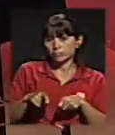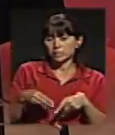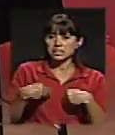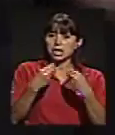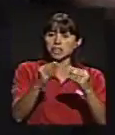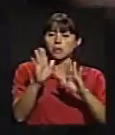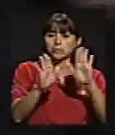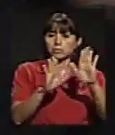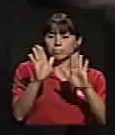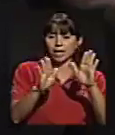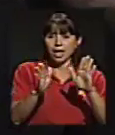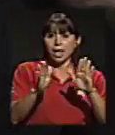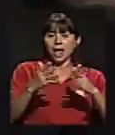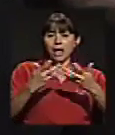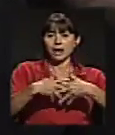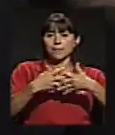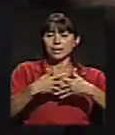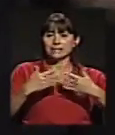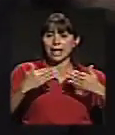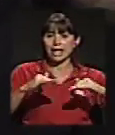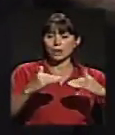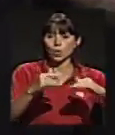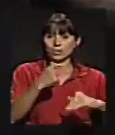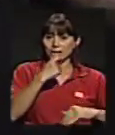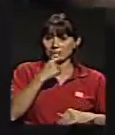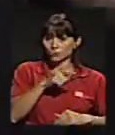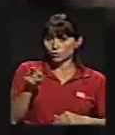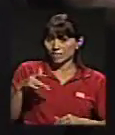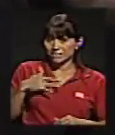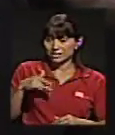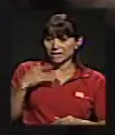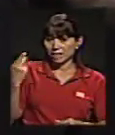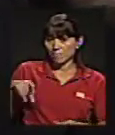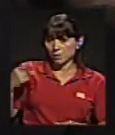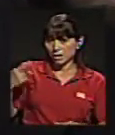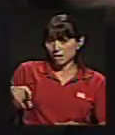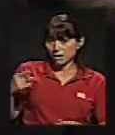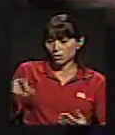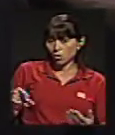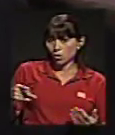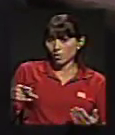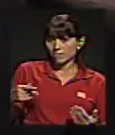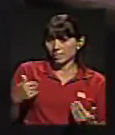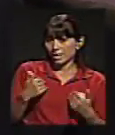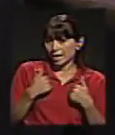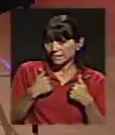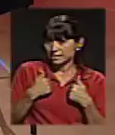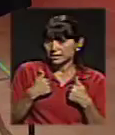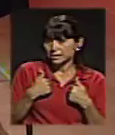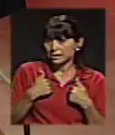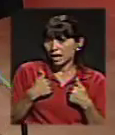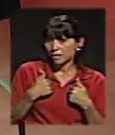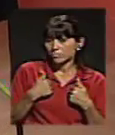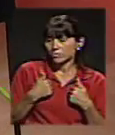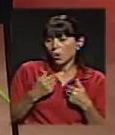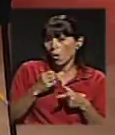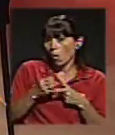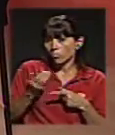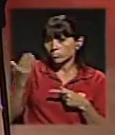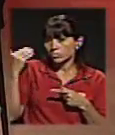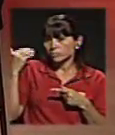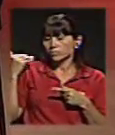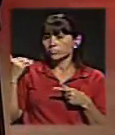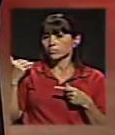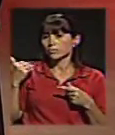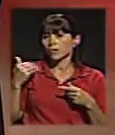Corte Inglés, ¿se sienten ustedes en peligro de que existan o hayan existido esos